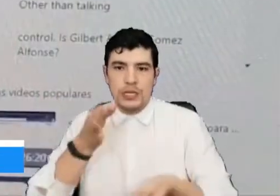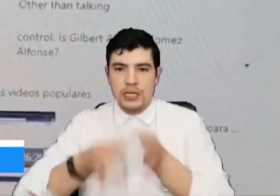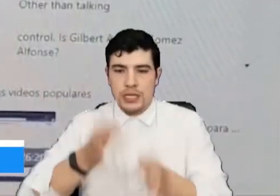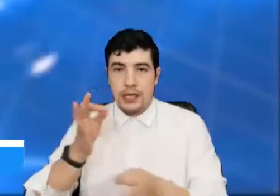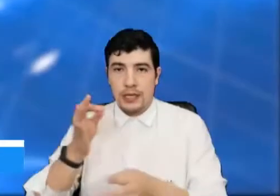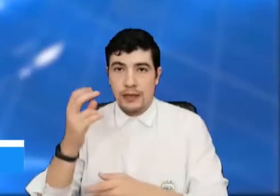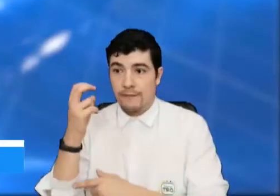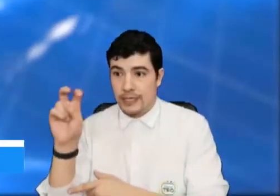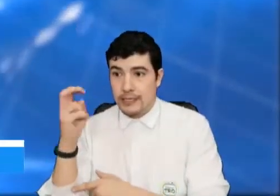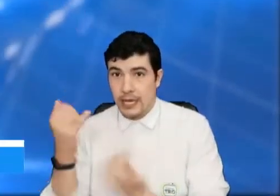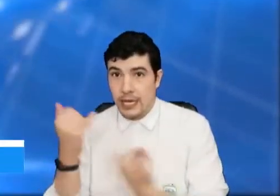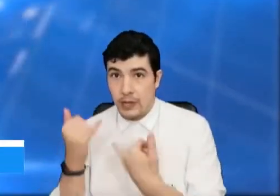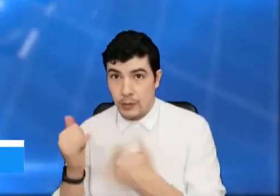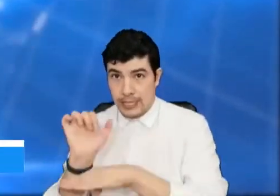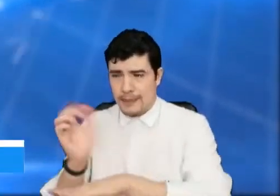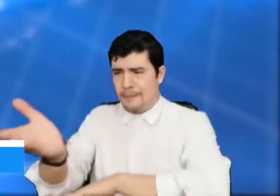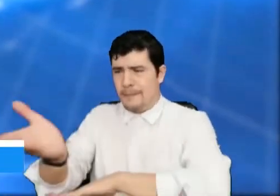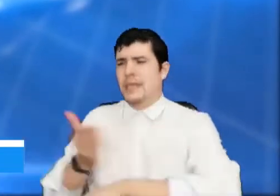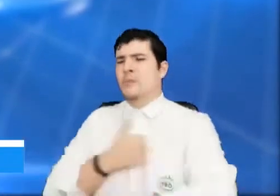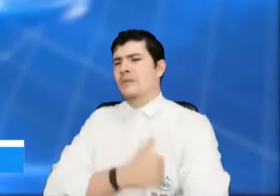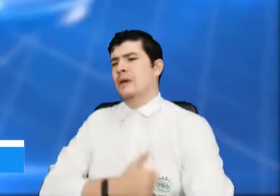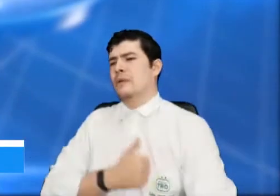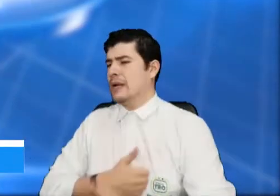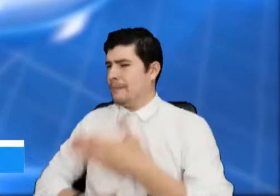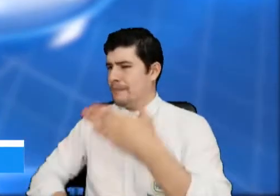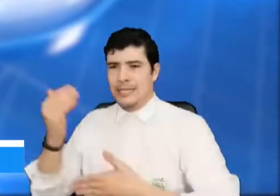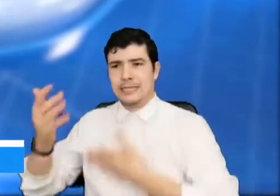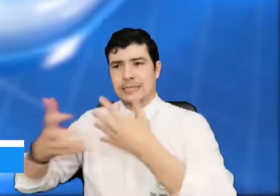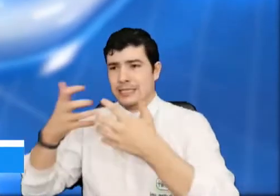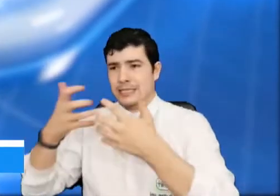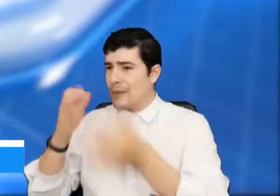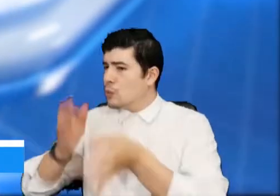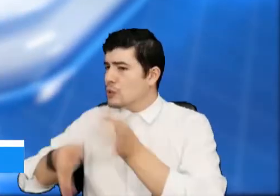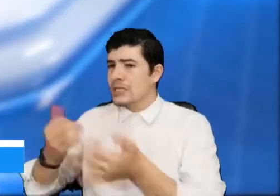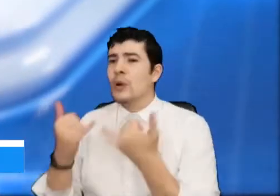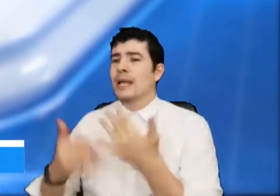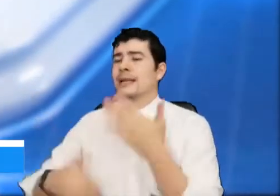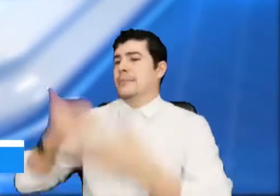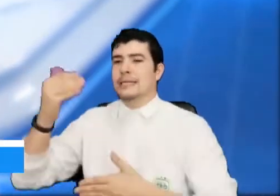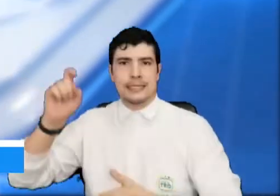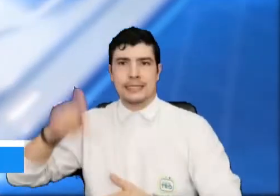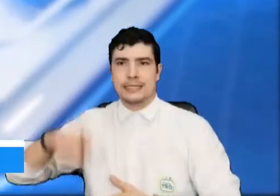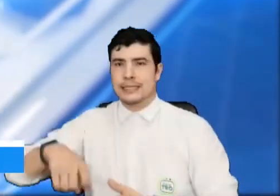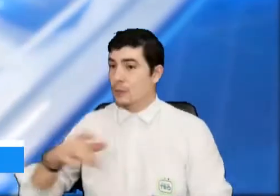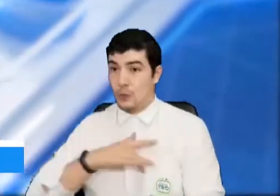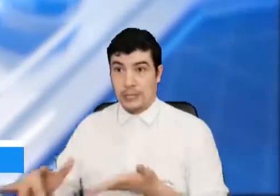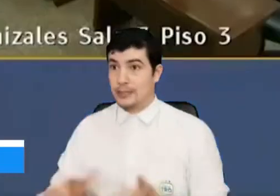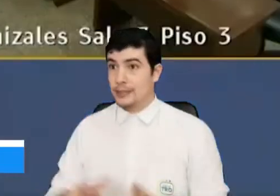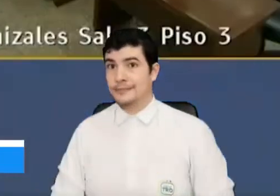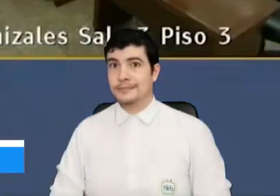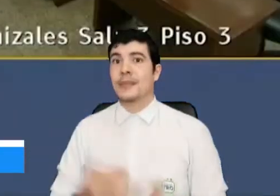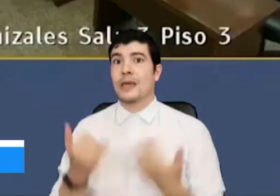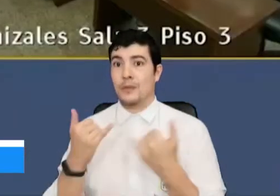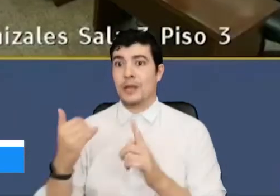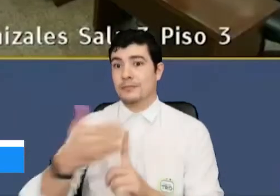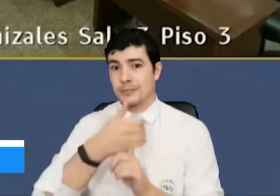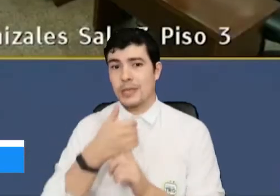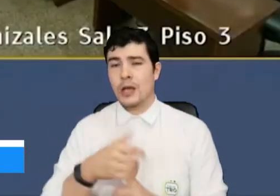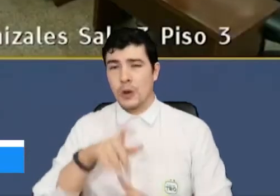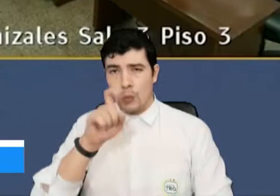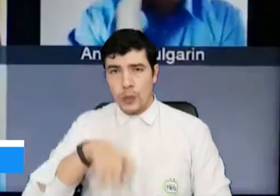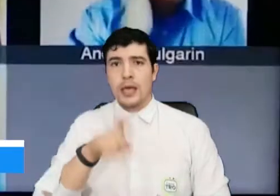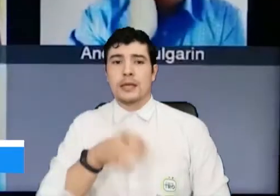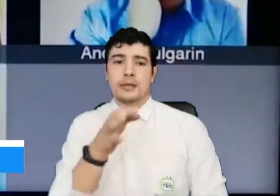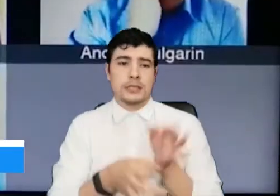sistema judicial. Es necesario levantar suspensión de términos en lo penal con la protección necesaria a jueces. A los abogados